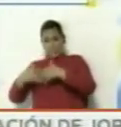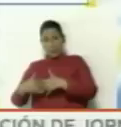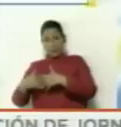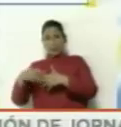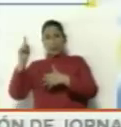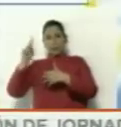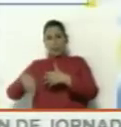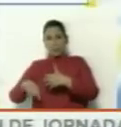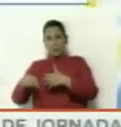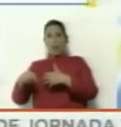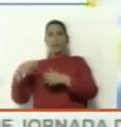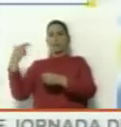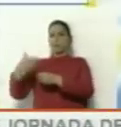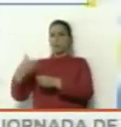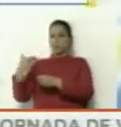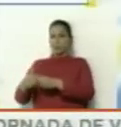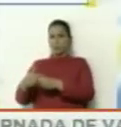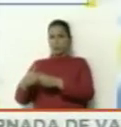explotación petrolera,